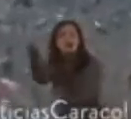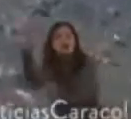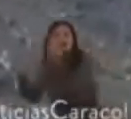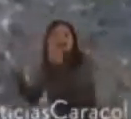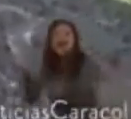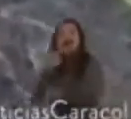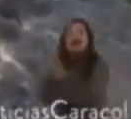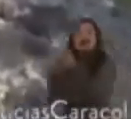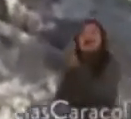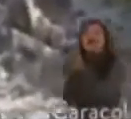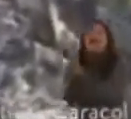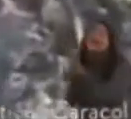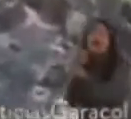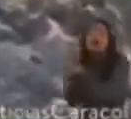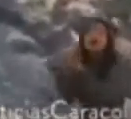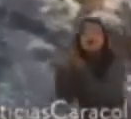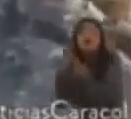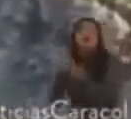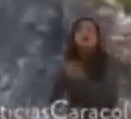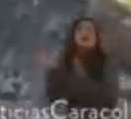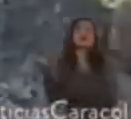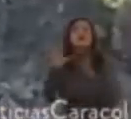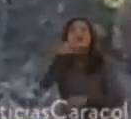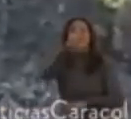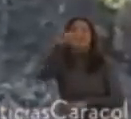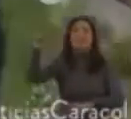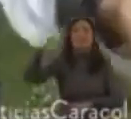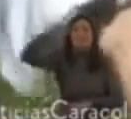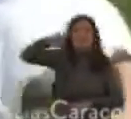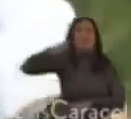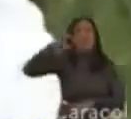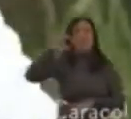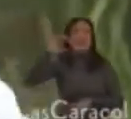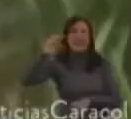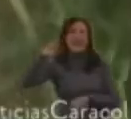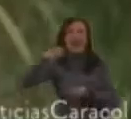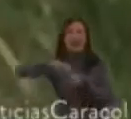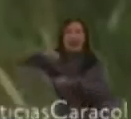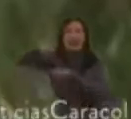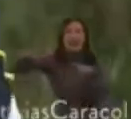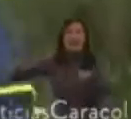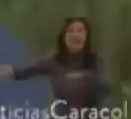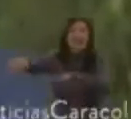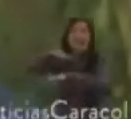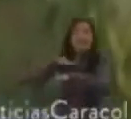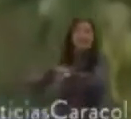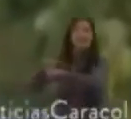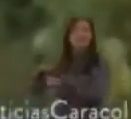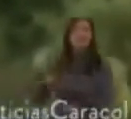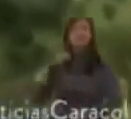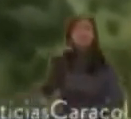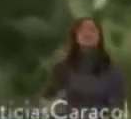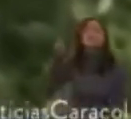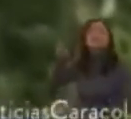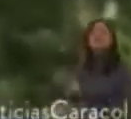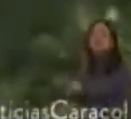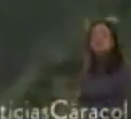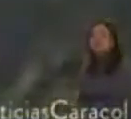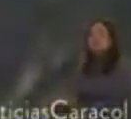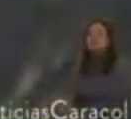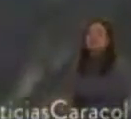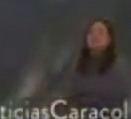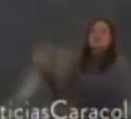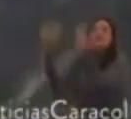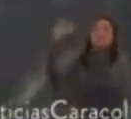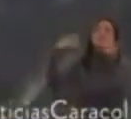inicial, aproximadamente fueron 100 hectáreas las afectadas. Un habitante de la zona había iniciado el incendio que en estos momentos ya